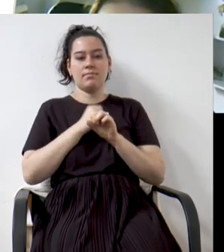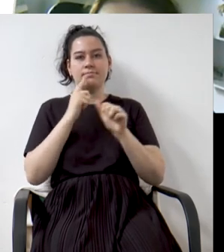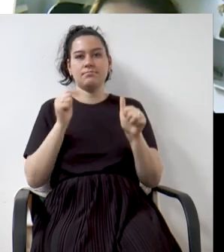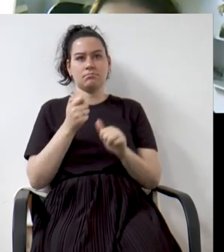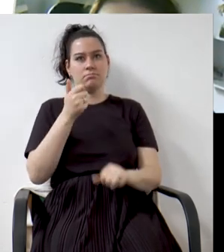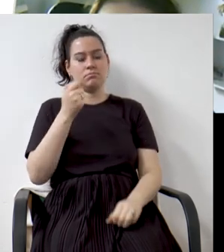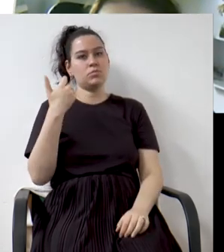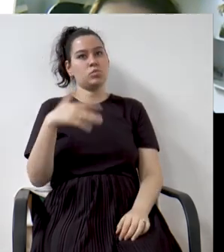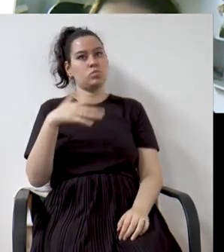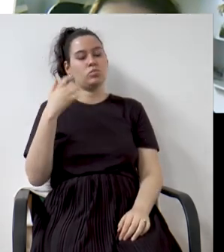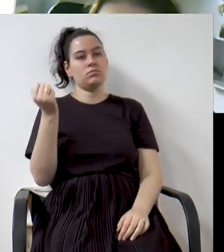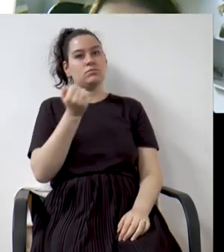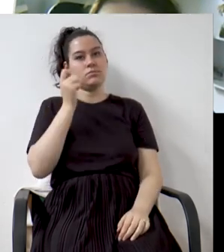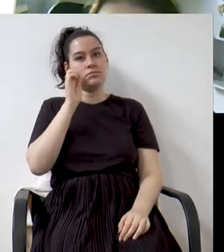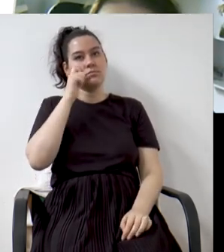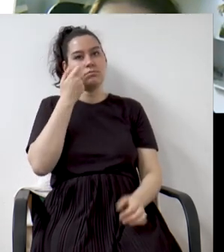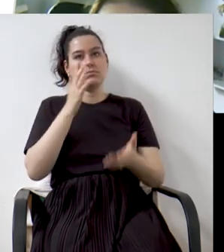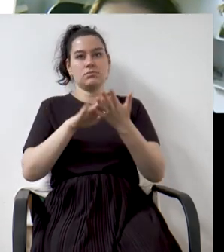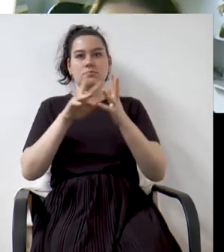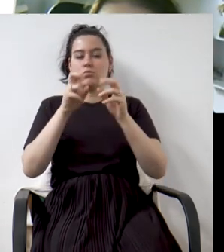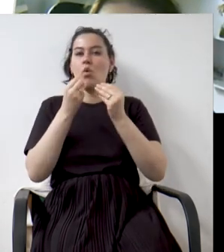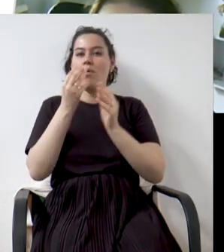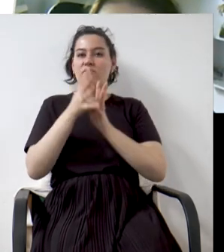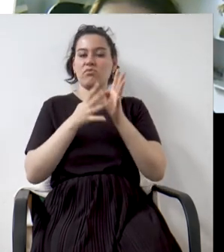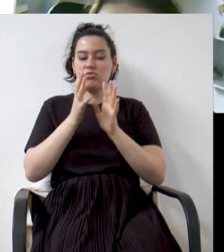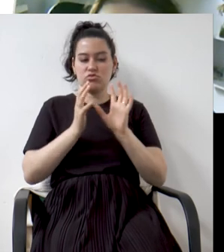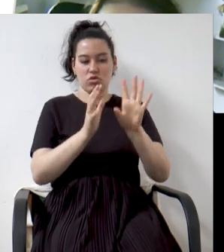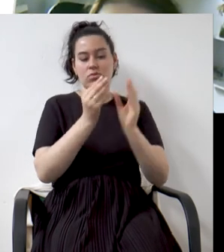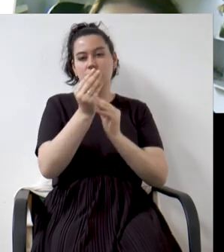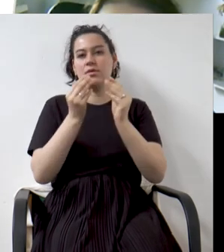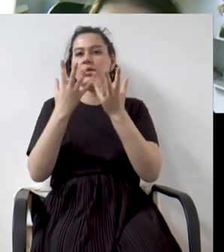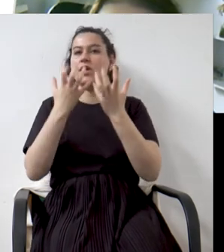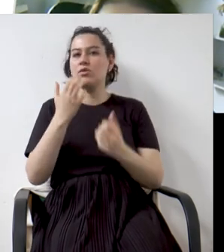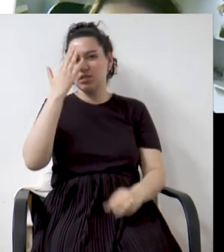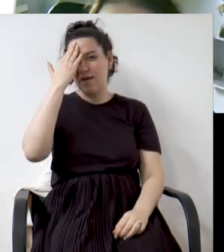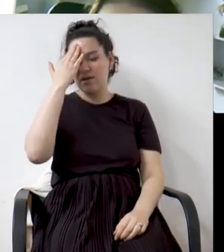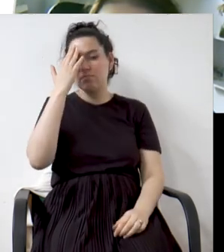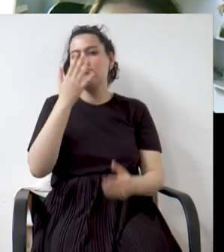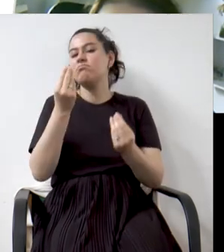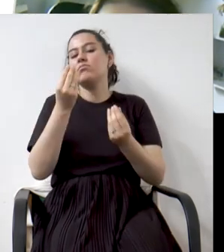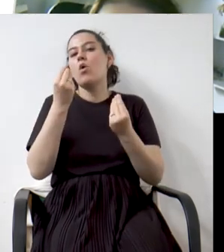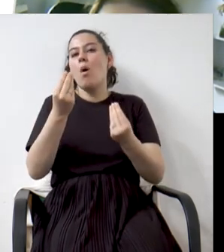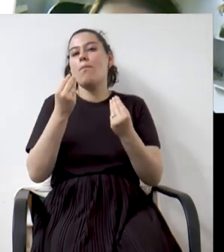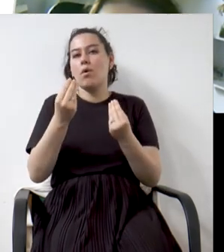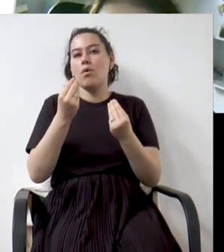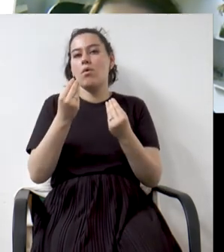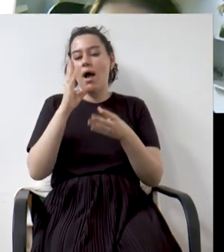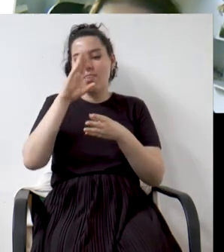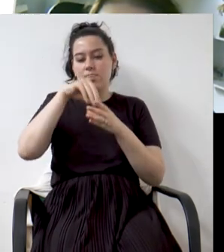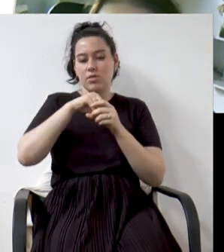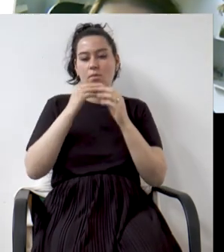bastante importante en eso, en la articulación de las funciones. Y quería saber cómo dentro de